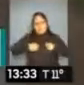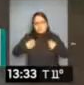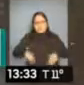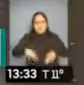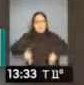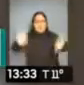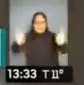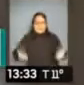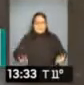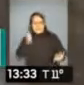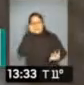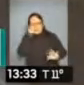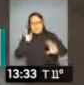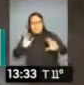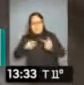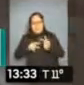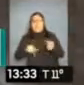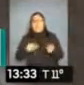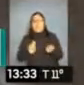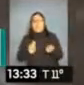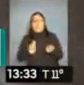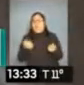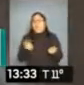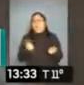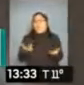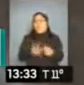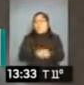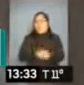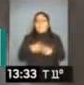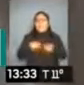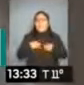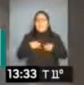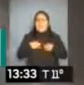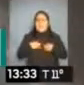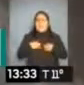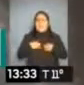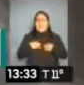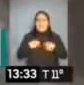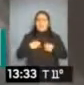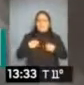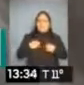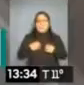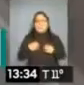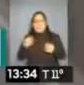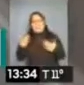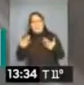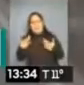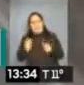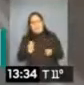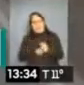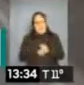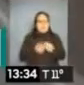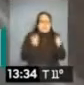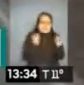cama. Ahora están cambiando la ropa de invierno a verano, porque ya